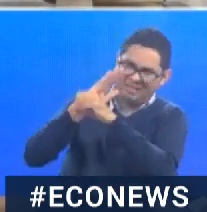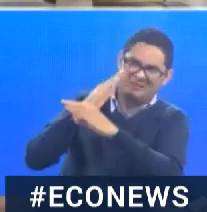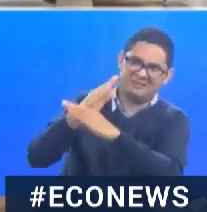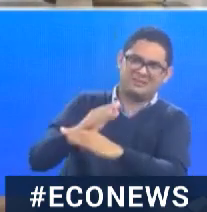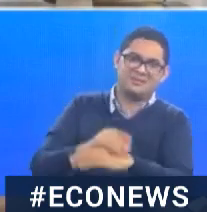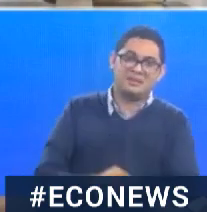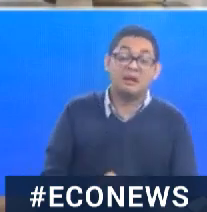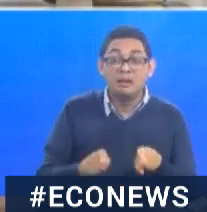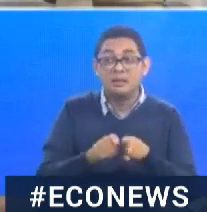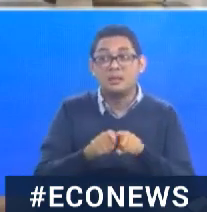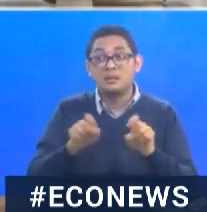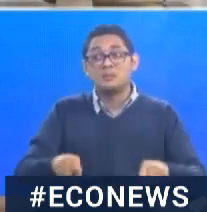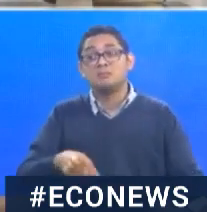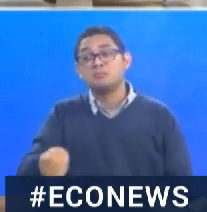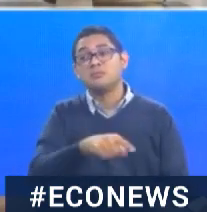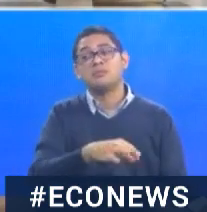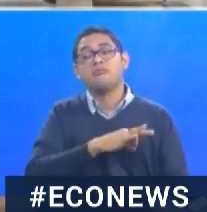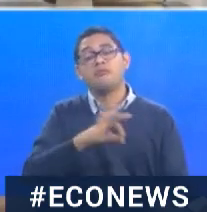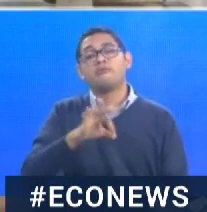la fe.